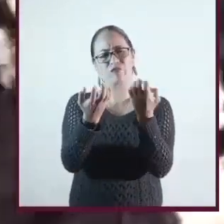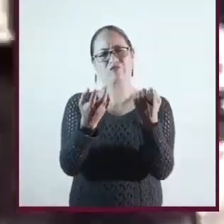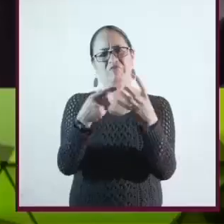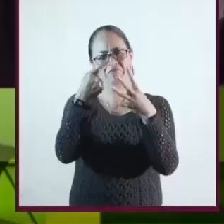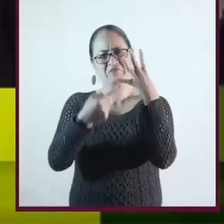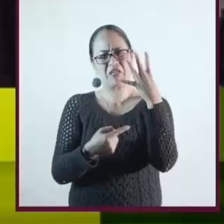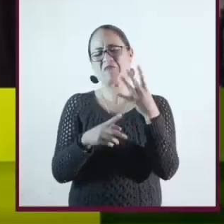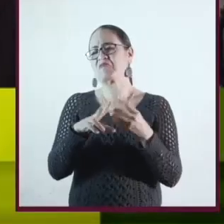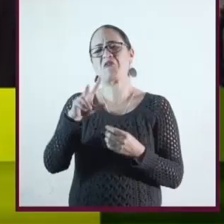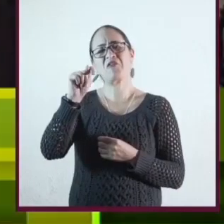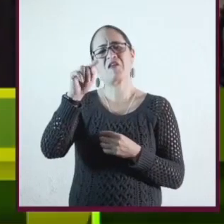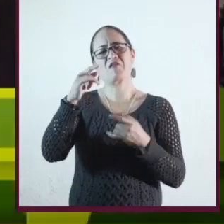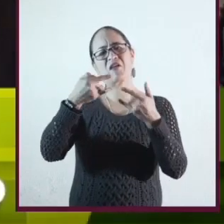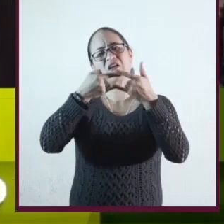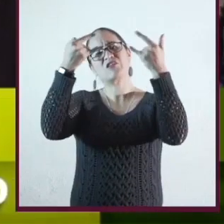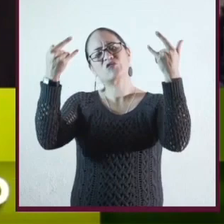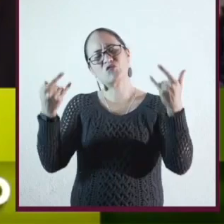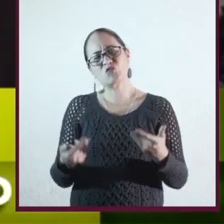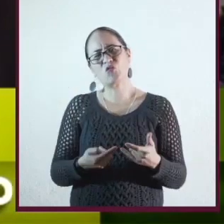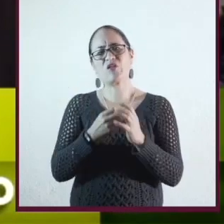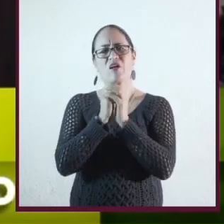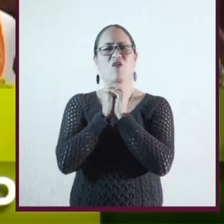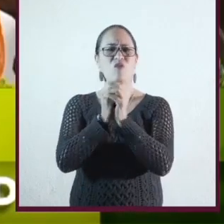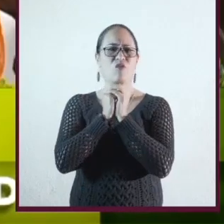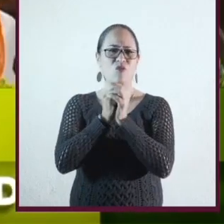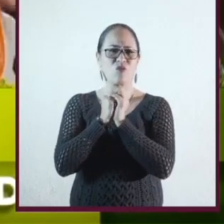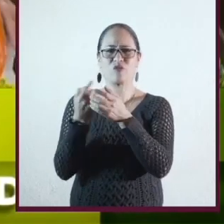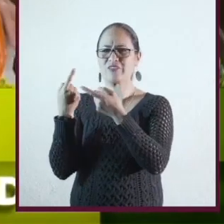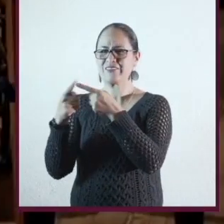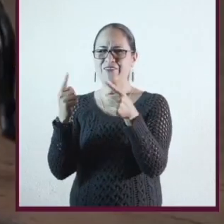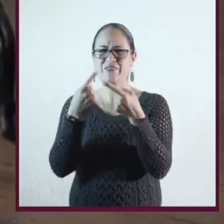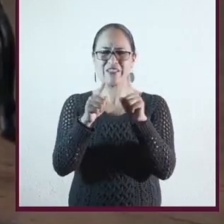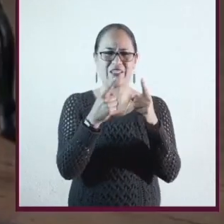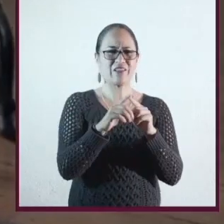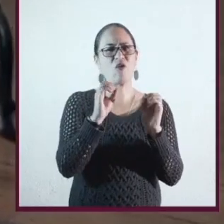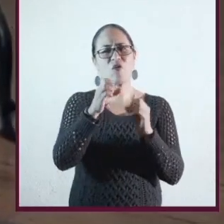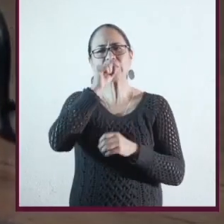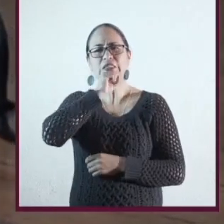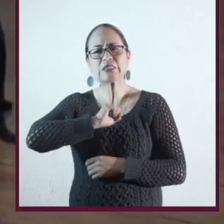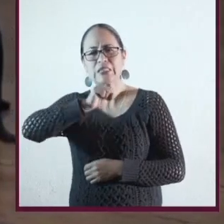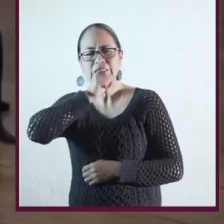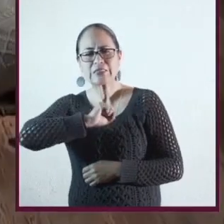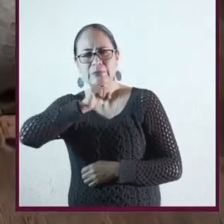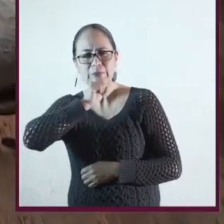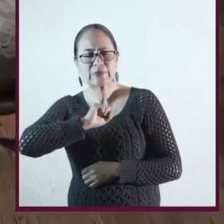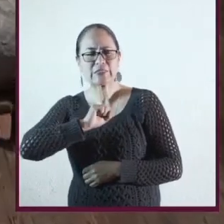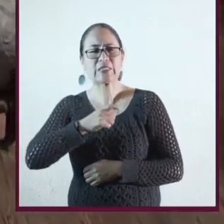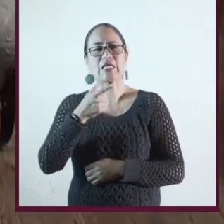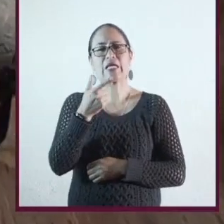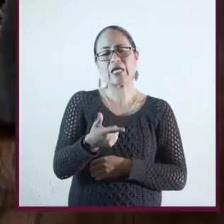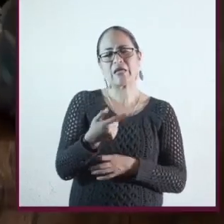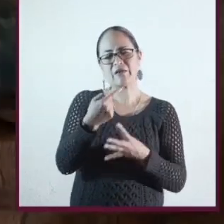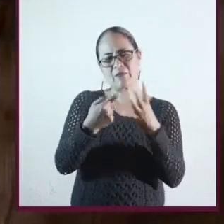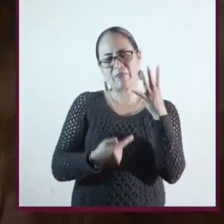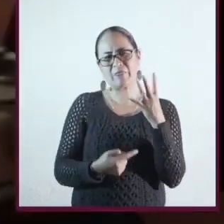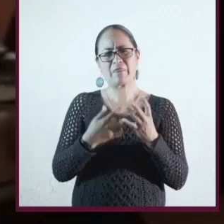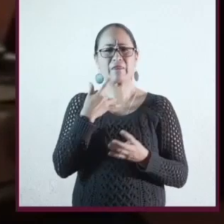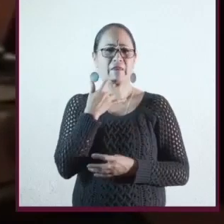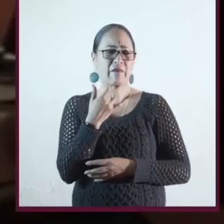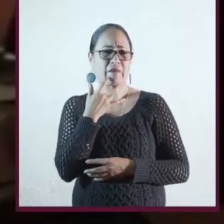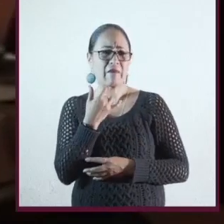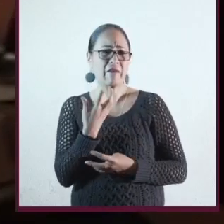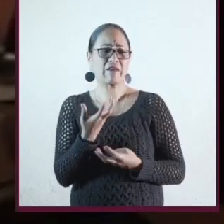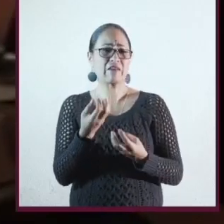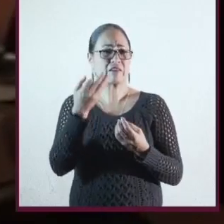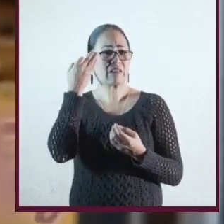farándula. ¿Disfrutar de una forma de entretenimiento es perder el tiempo? ¿Tú qué crees? ¿Crees que la mayoría de los programas